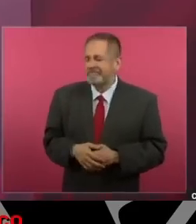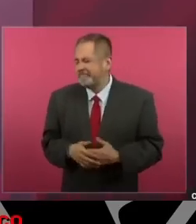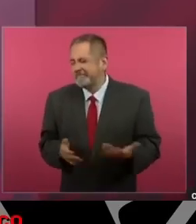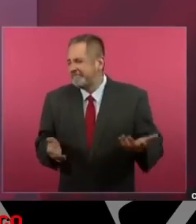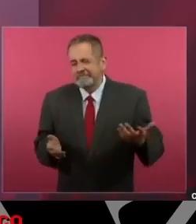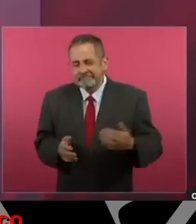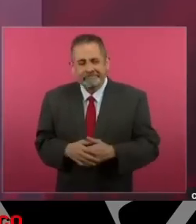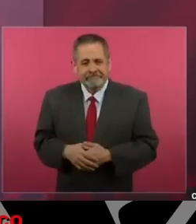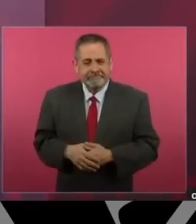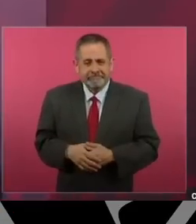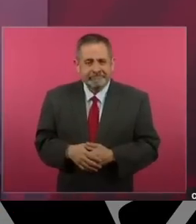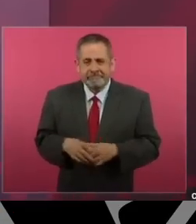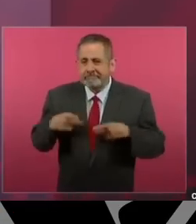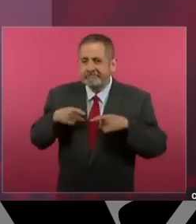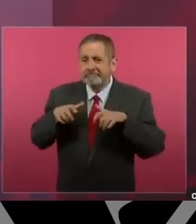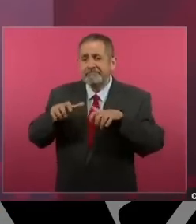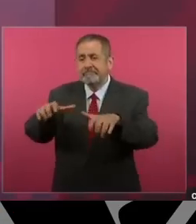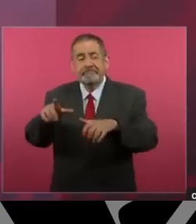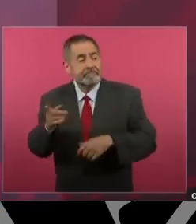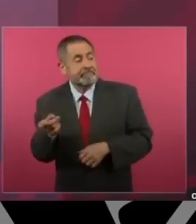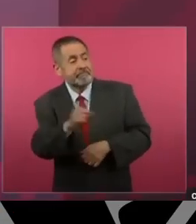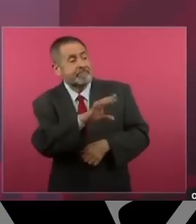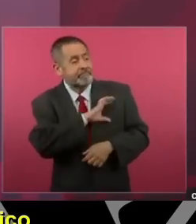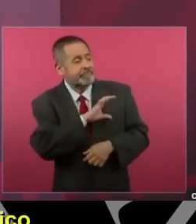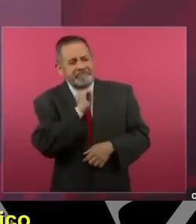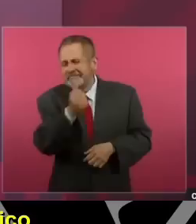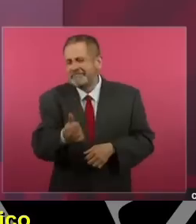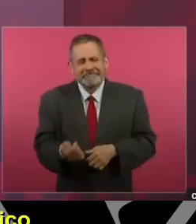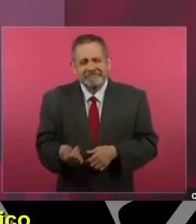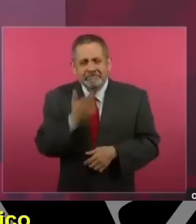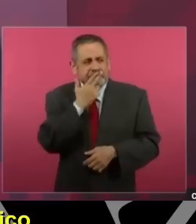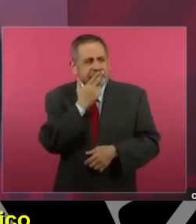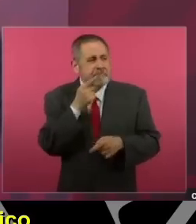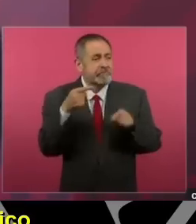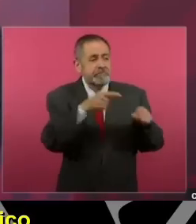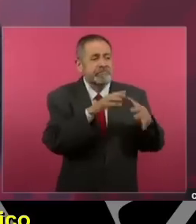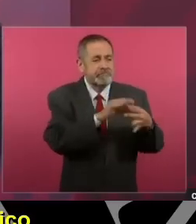pueblo no no